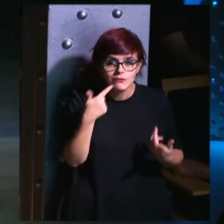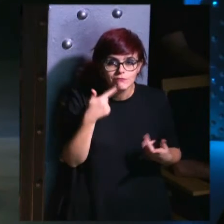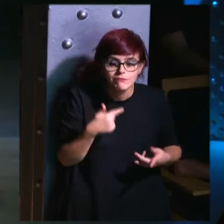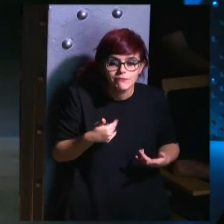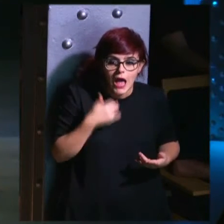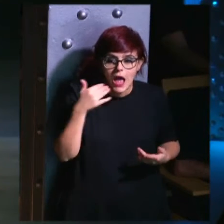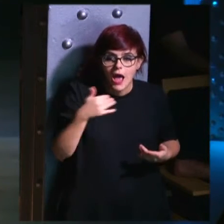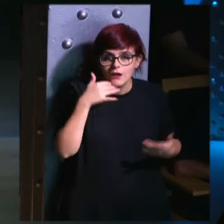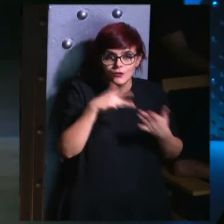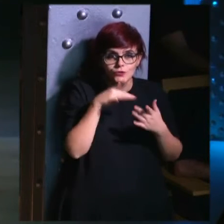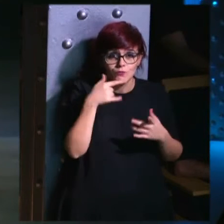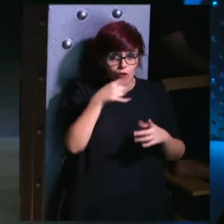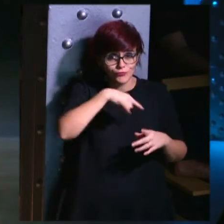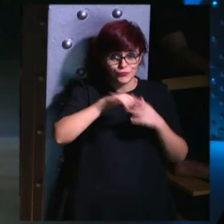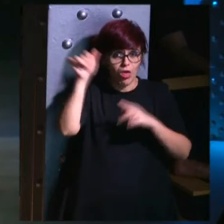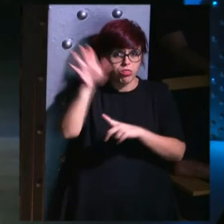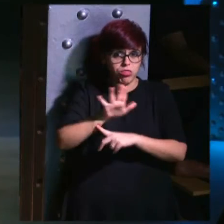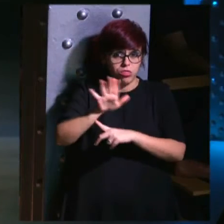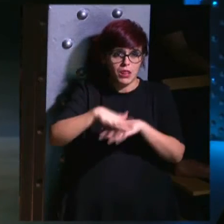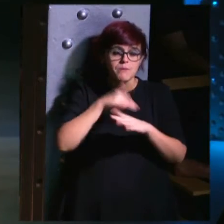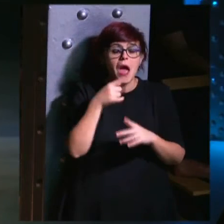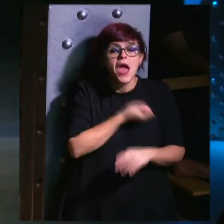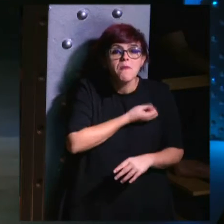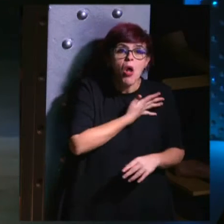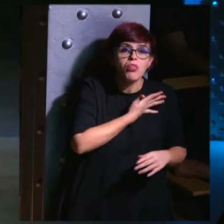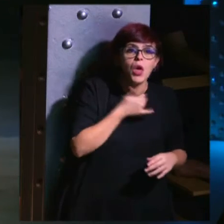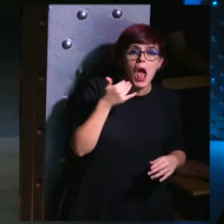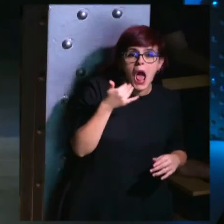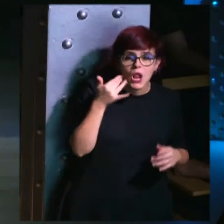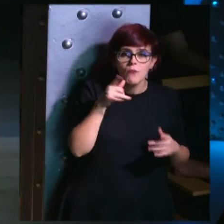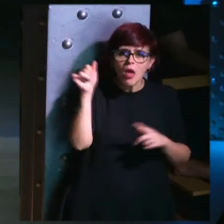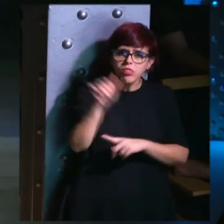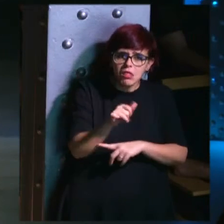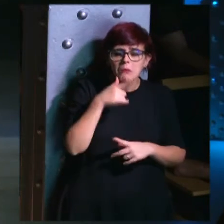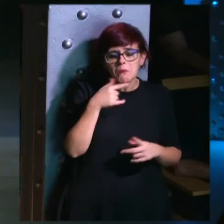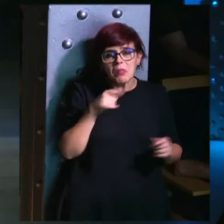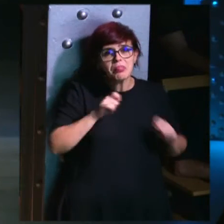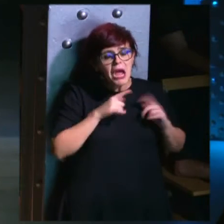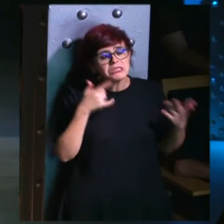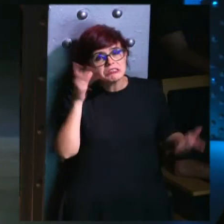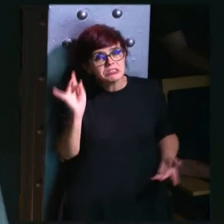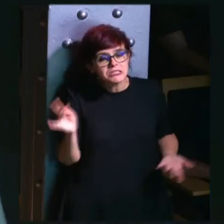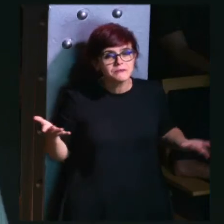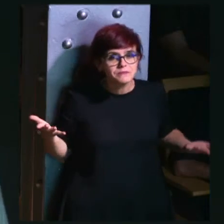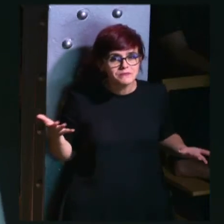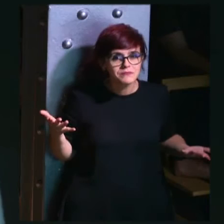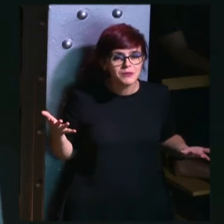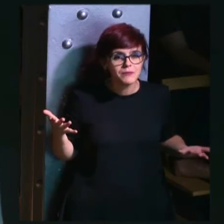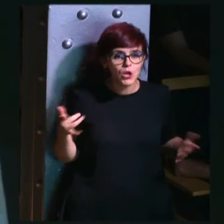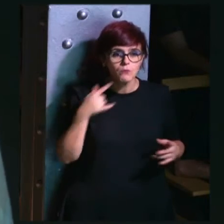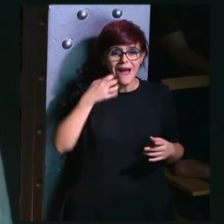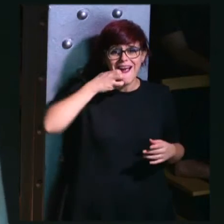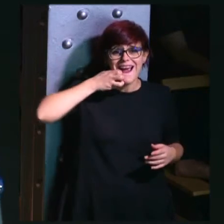bastante poca suerte. Realmente hemos conseguido emocionar con el cine, pero creo que nunca tanto. No hemos conseguido que la gente